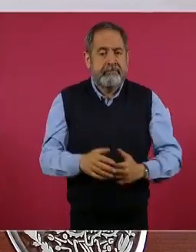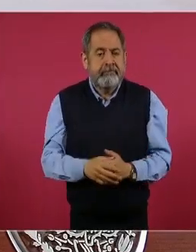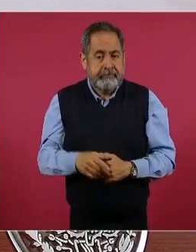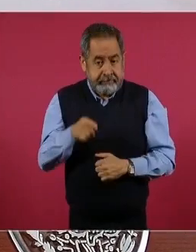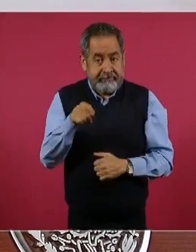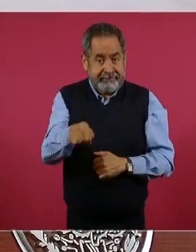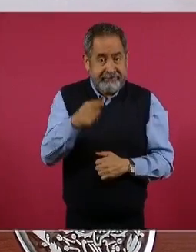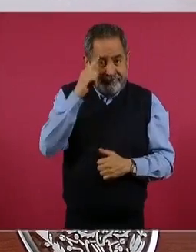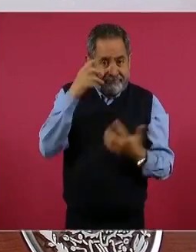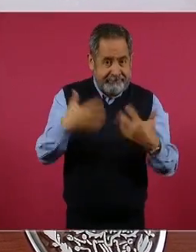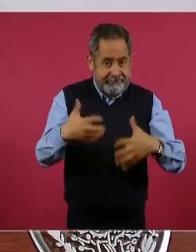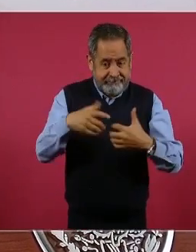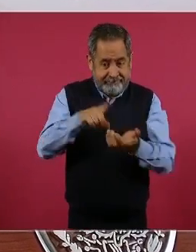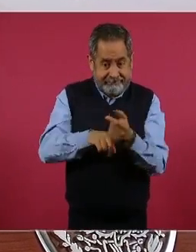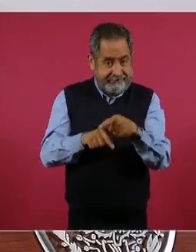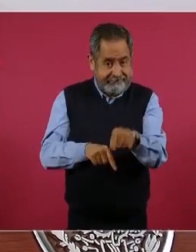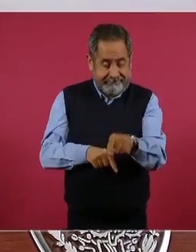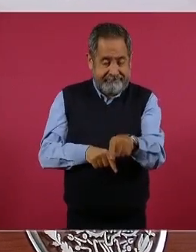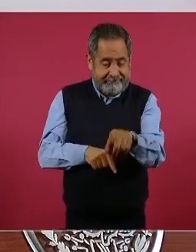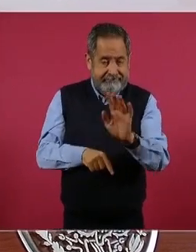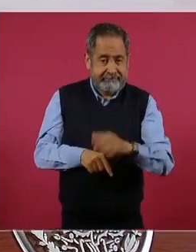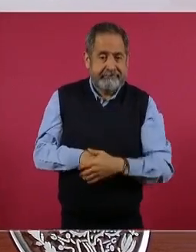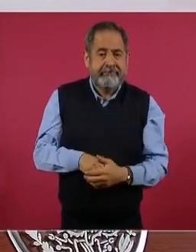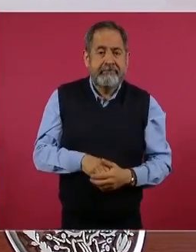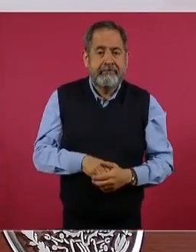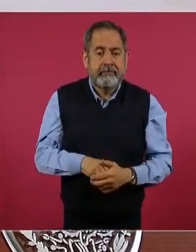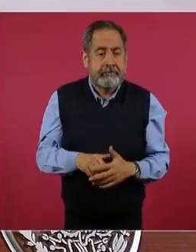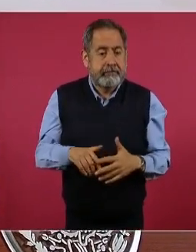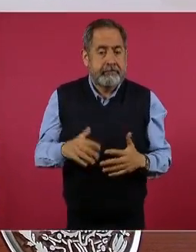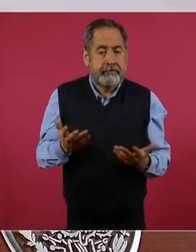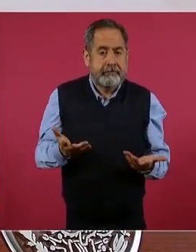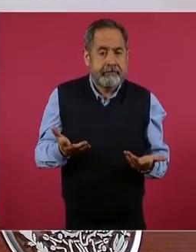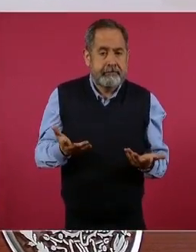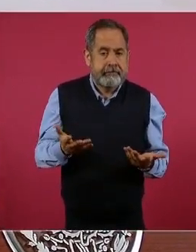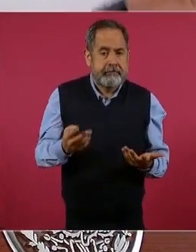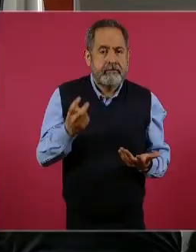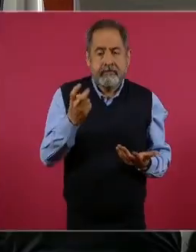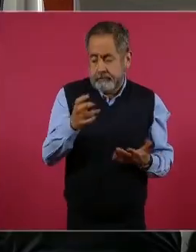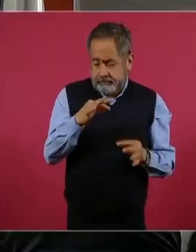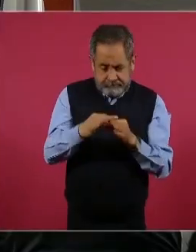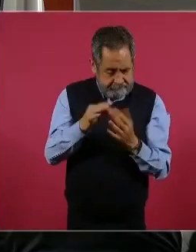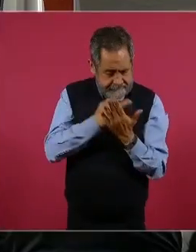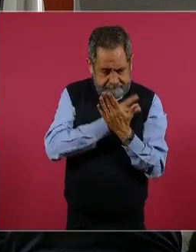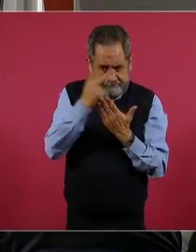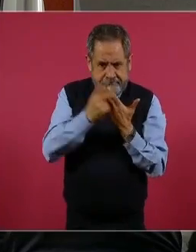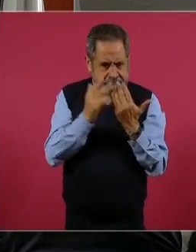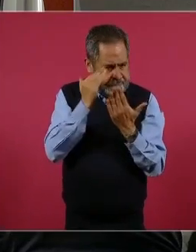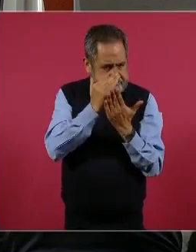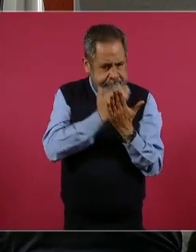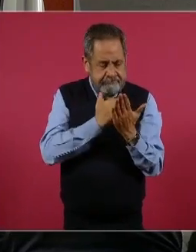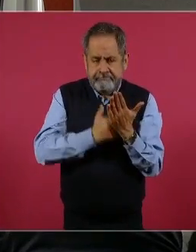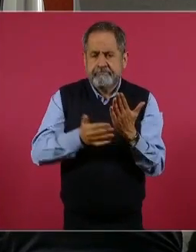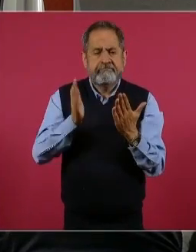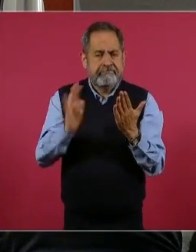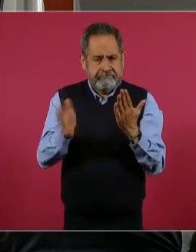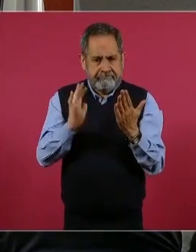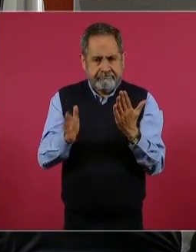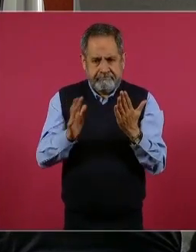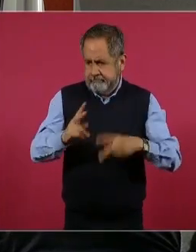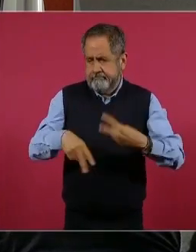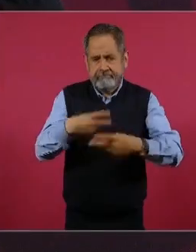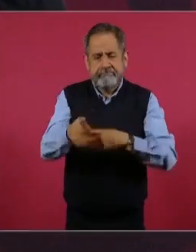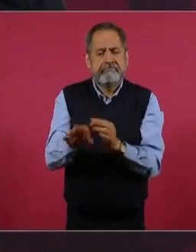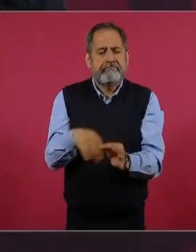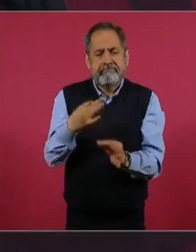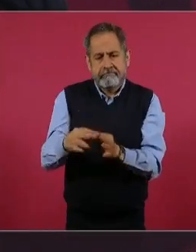esa coquizadora. Entonces, eso ya está en marcha y se